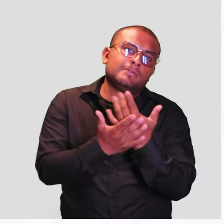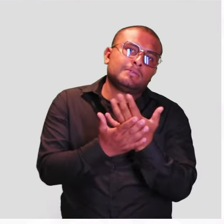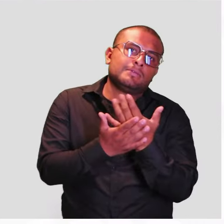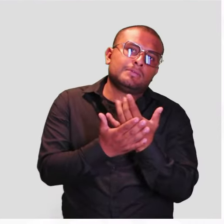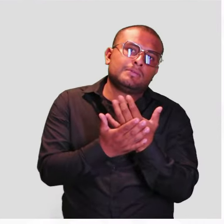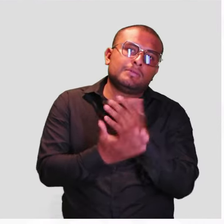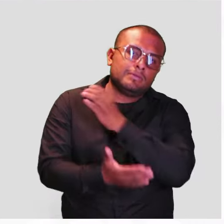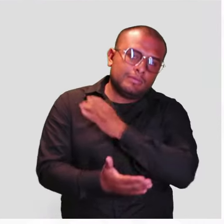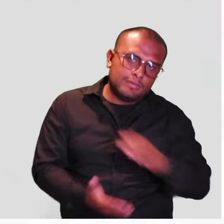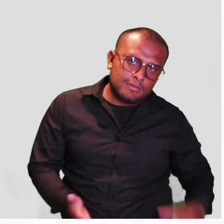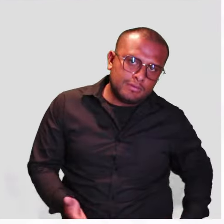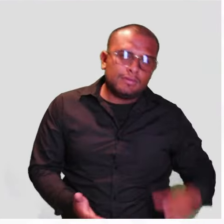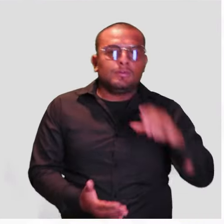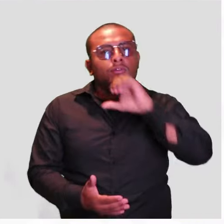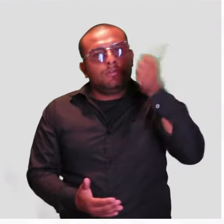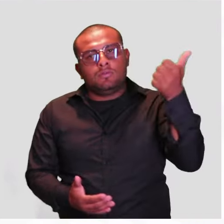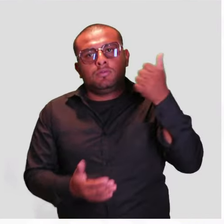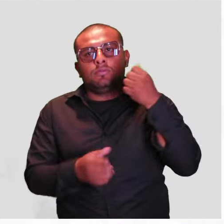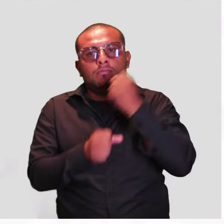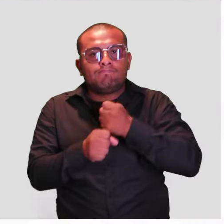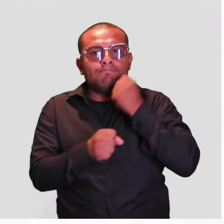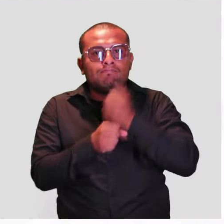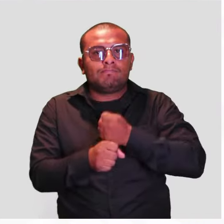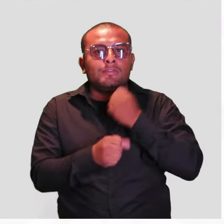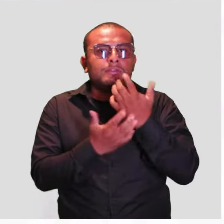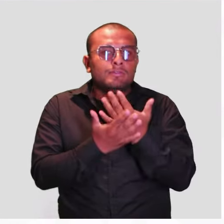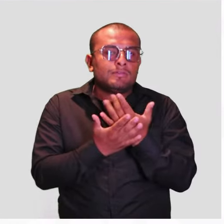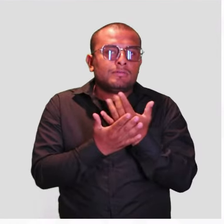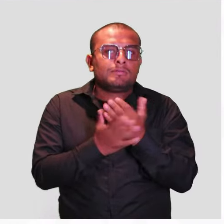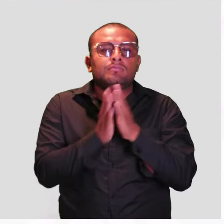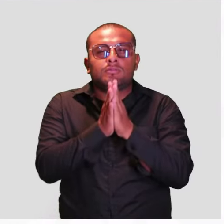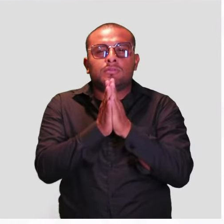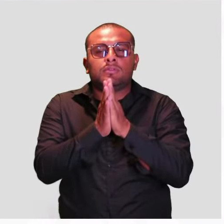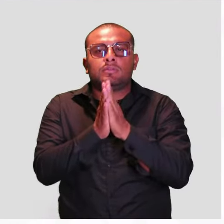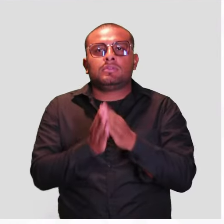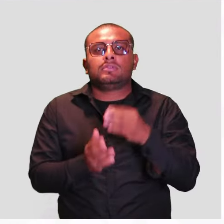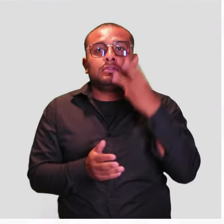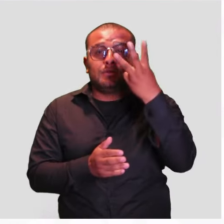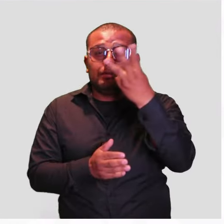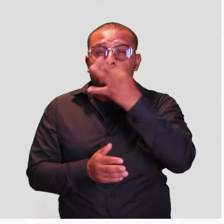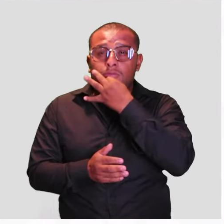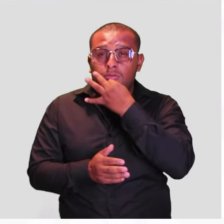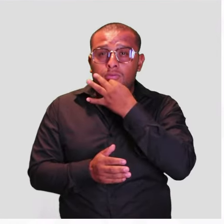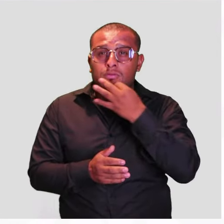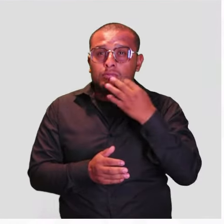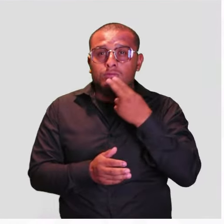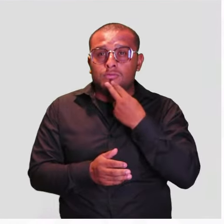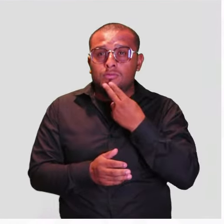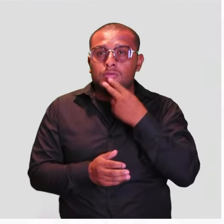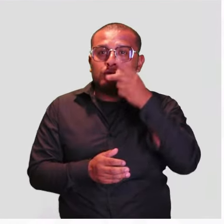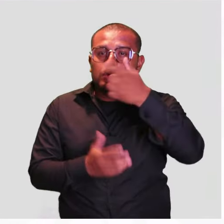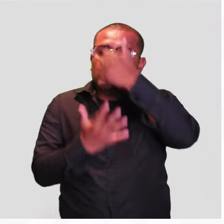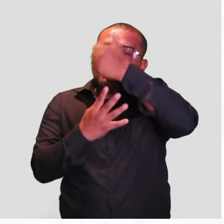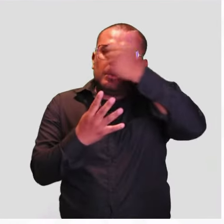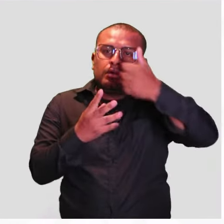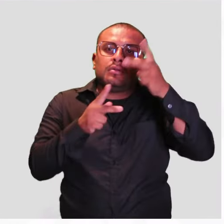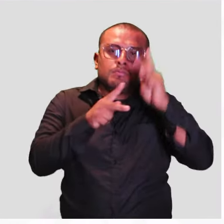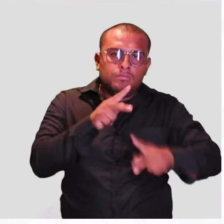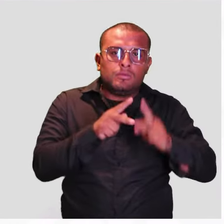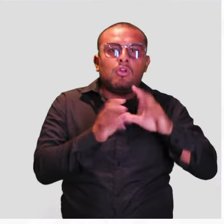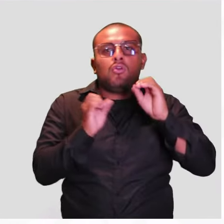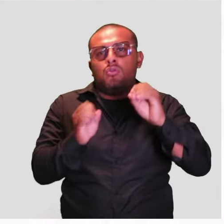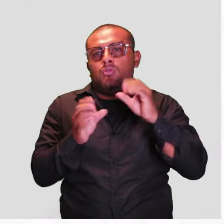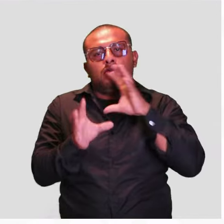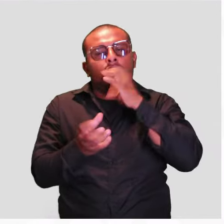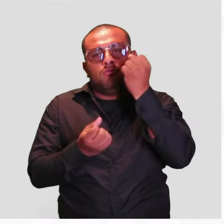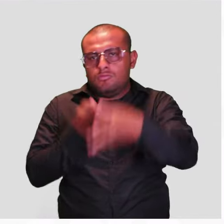candidaturas. Estamos con esta bolsa de tiempo de 3 minutos que es importante. Sigamos escuchando y sobre